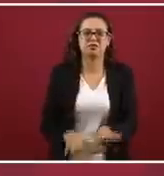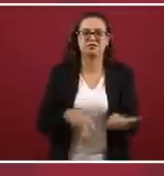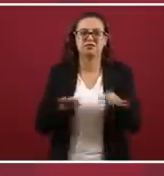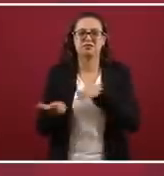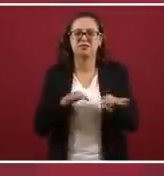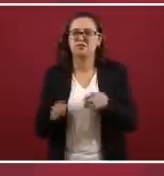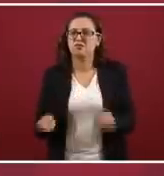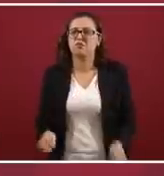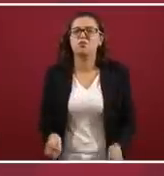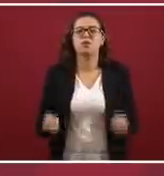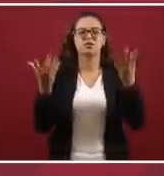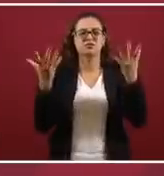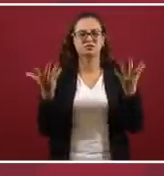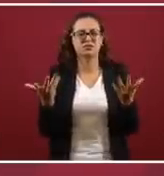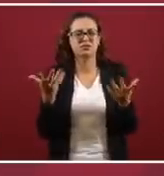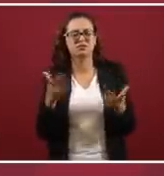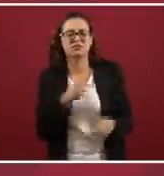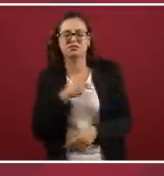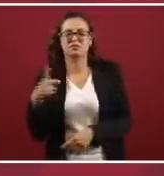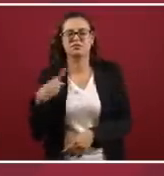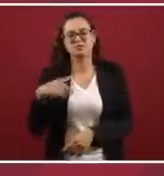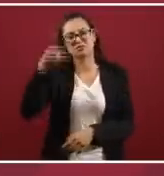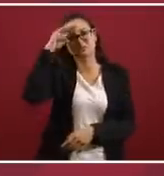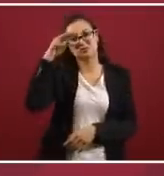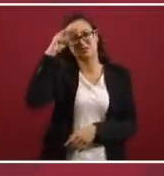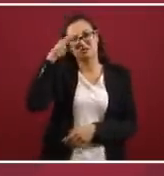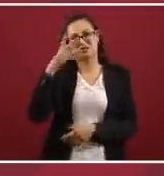porque significa trabajo